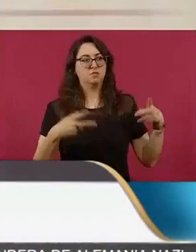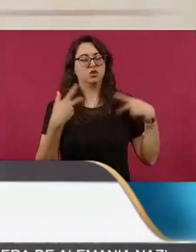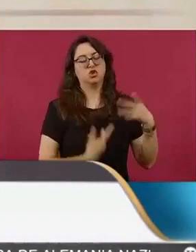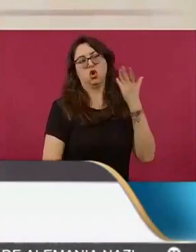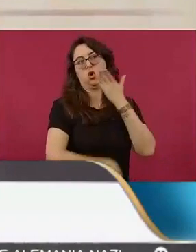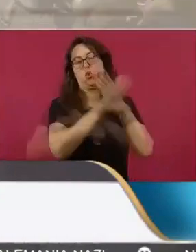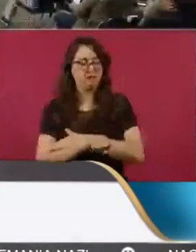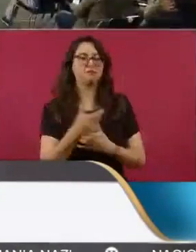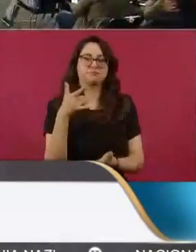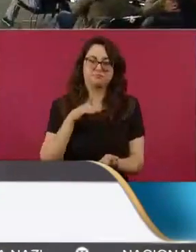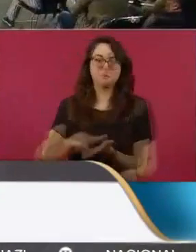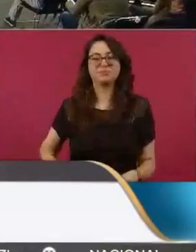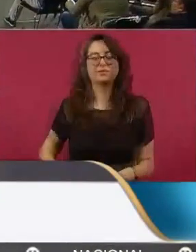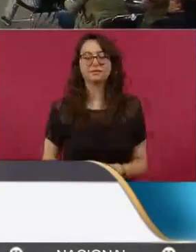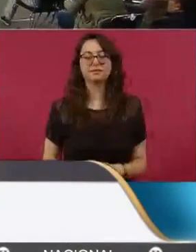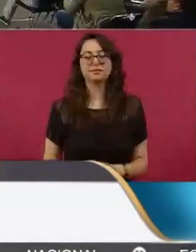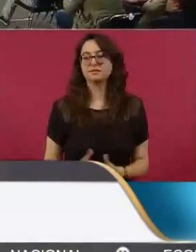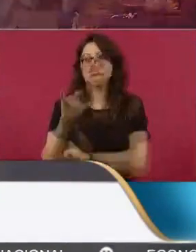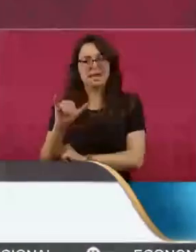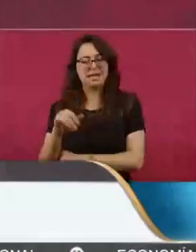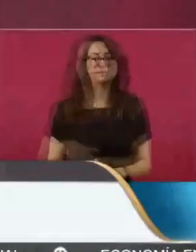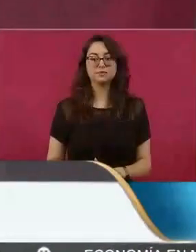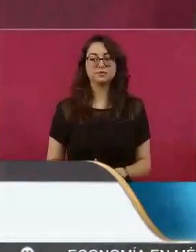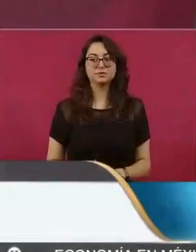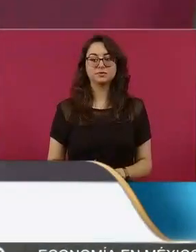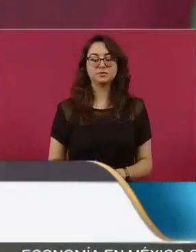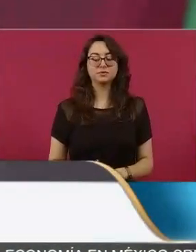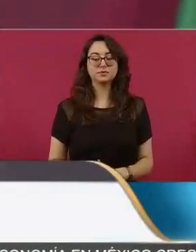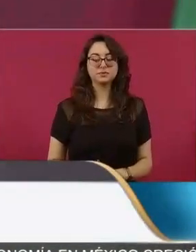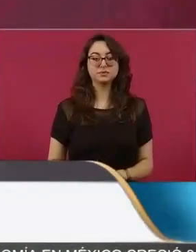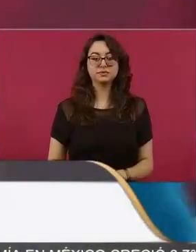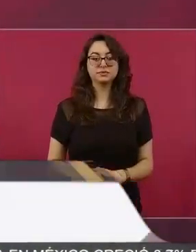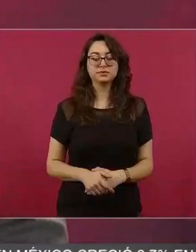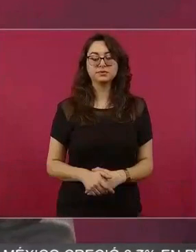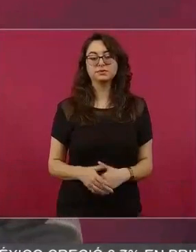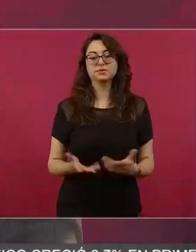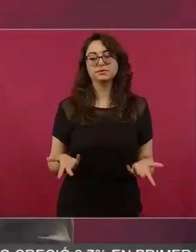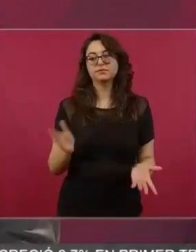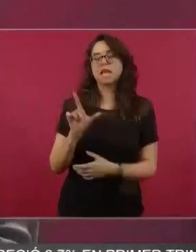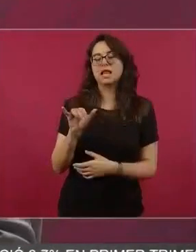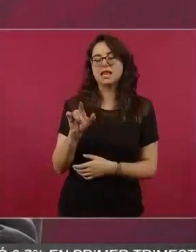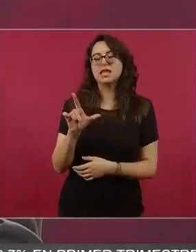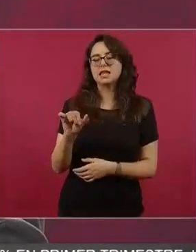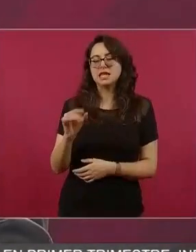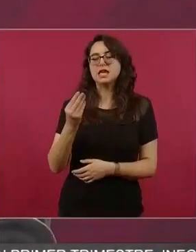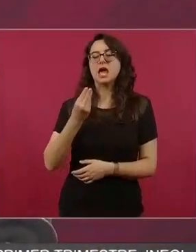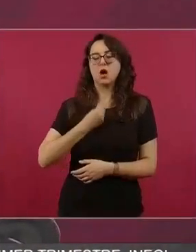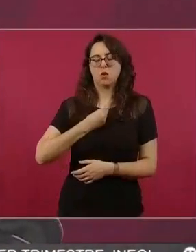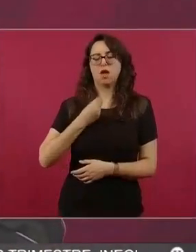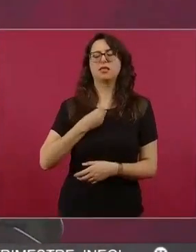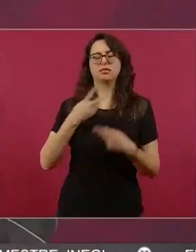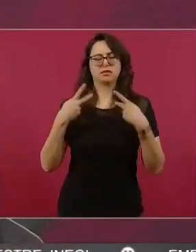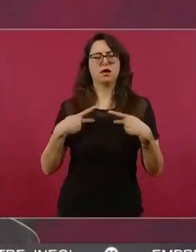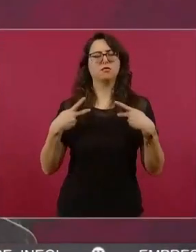buena candidata. Que no la quieran marginar. Es como para decir, Lili, aguanta. El pueblo se levanta.